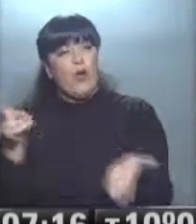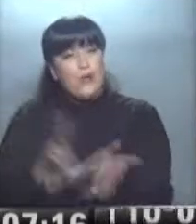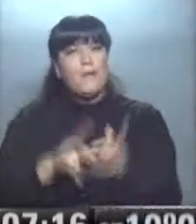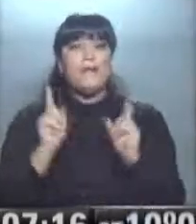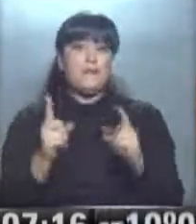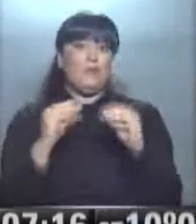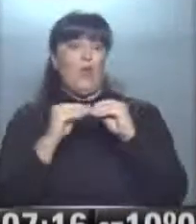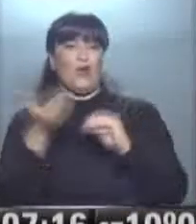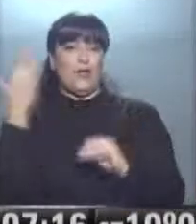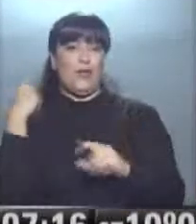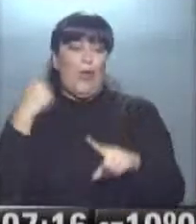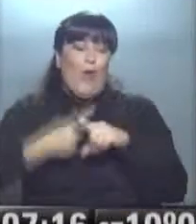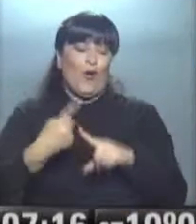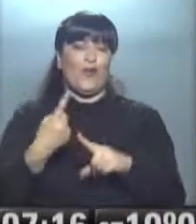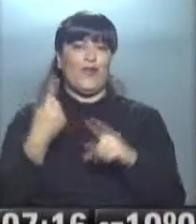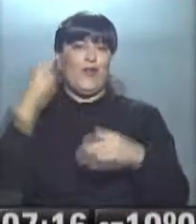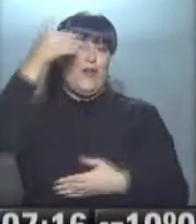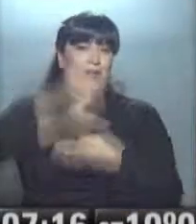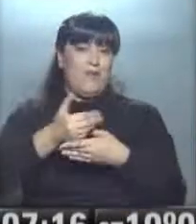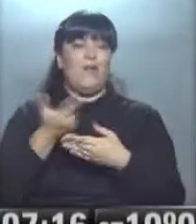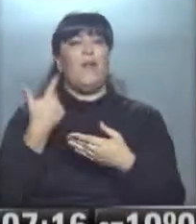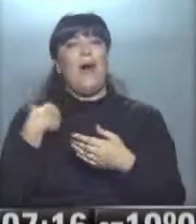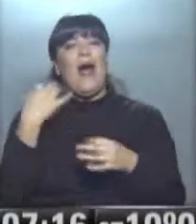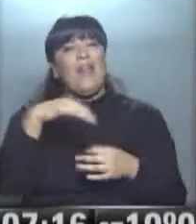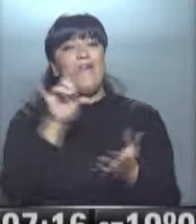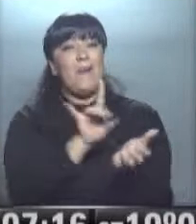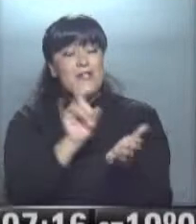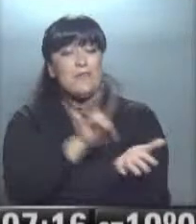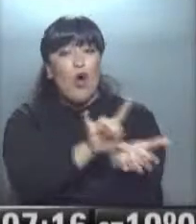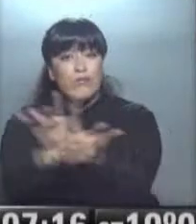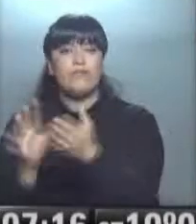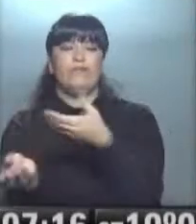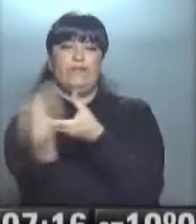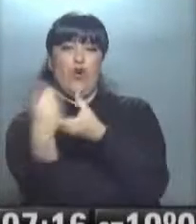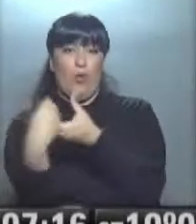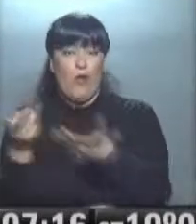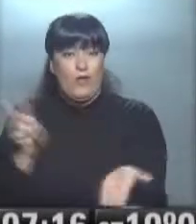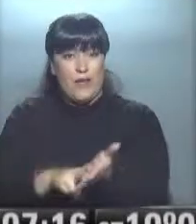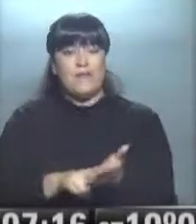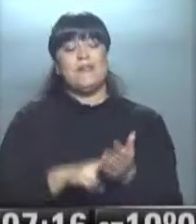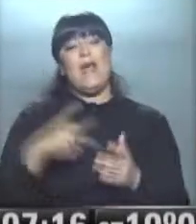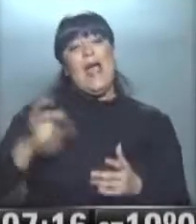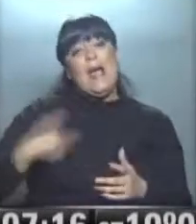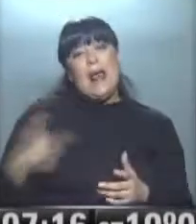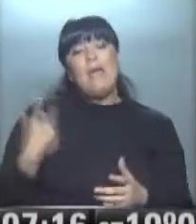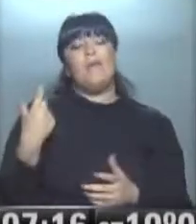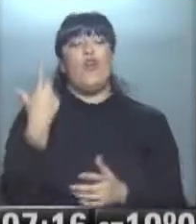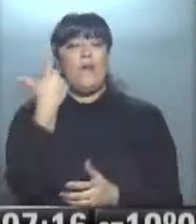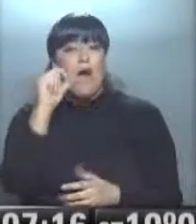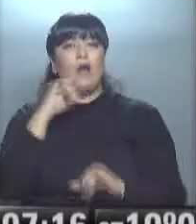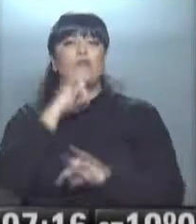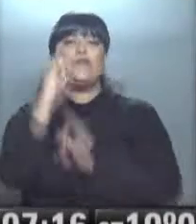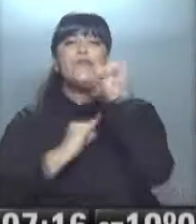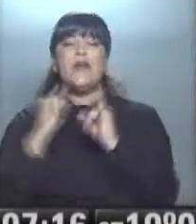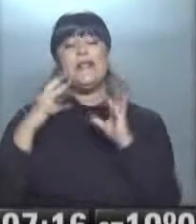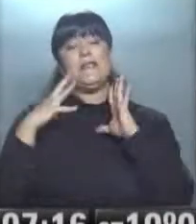motivo del paro, el reclamo por la reincorporación de estos empleados. Por otra parte, el gremio bancario explicó que su secretariado